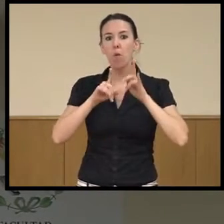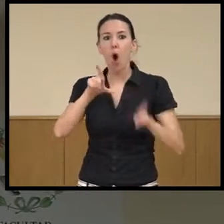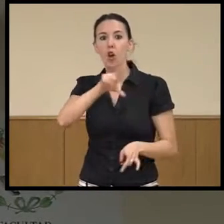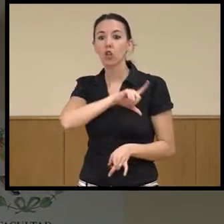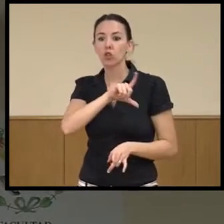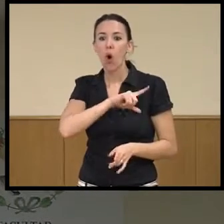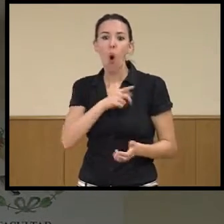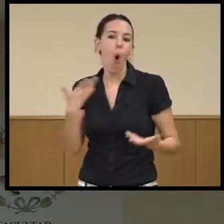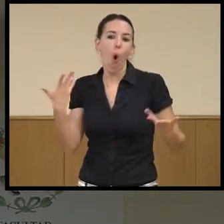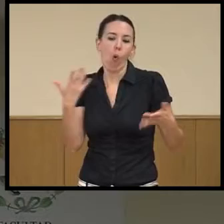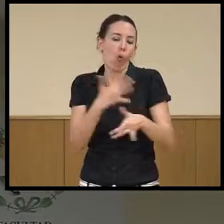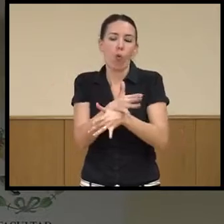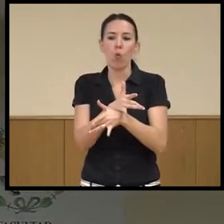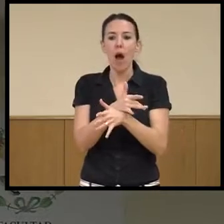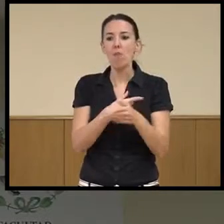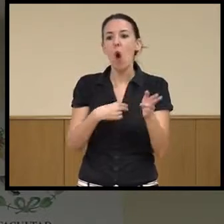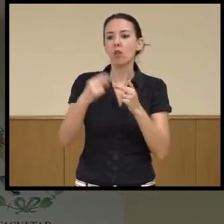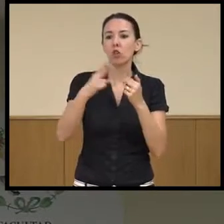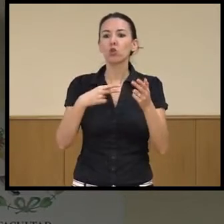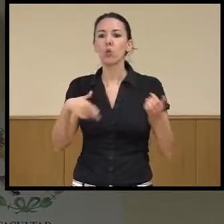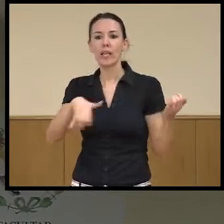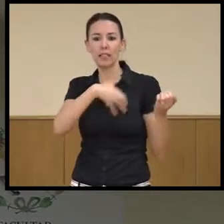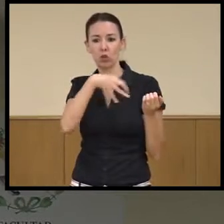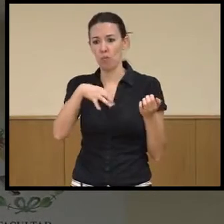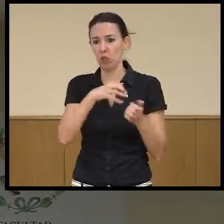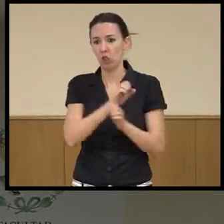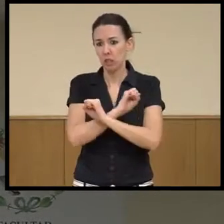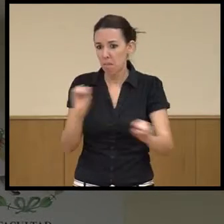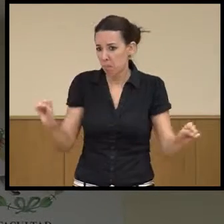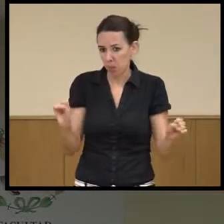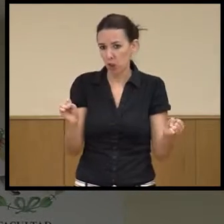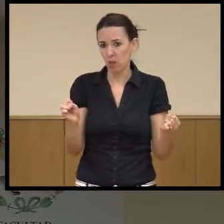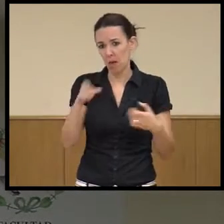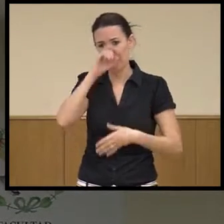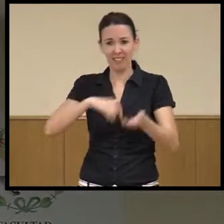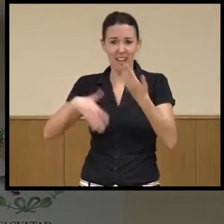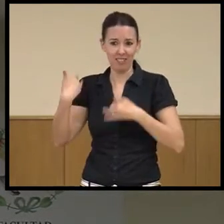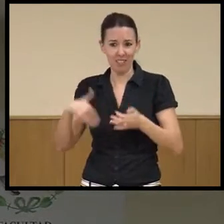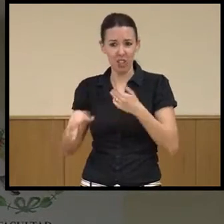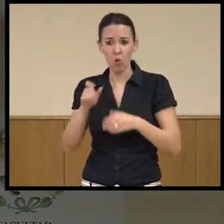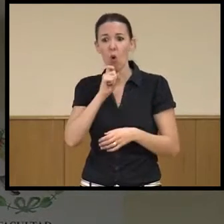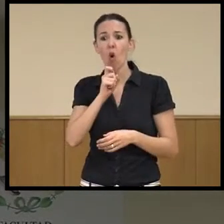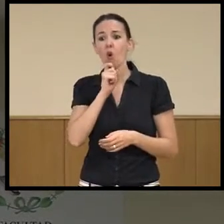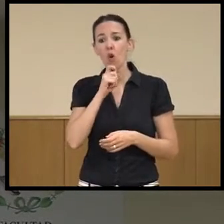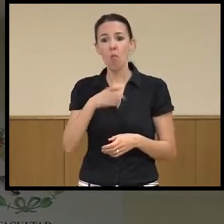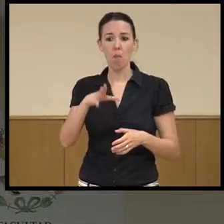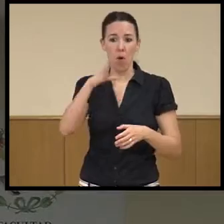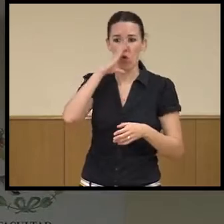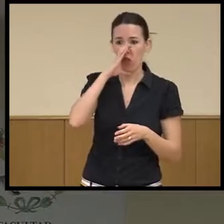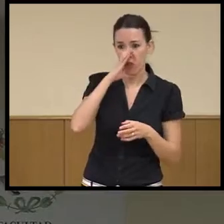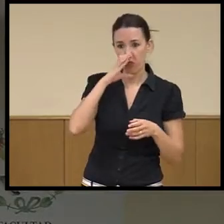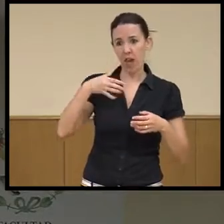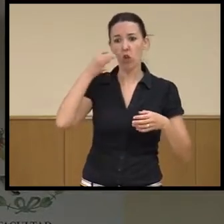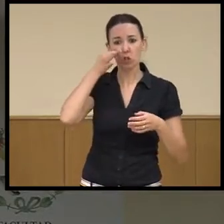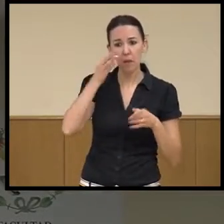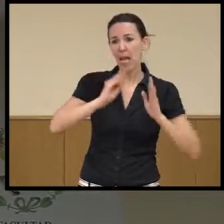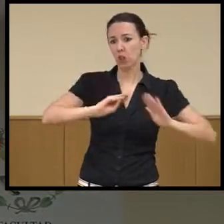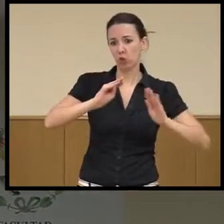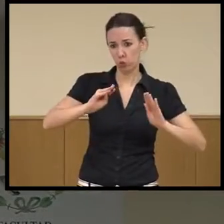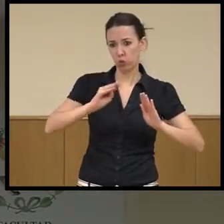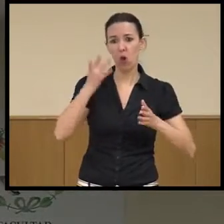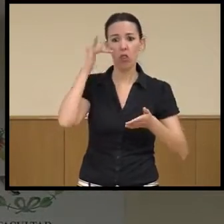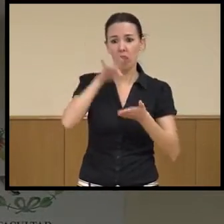o jugando a construir instrumentos imposibles, remedo de instrumentos primitivos con las vejigas de los cerdos los días de matanza.